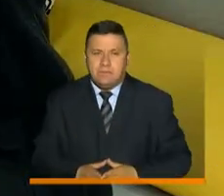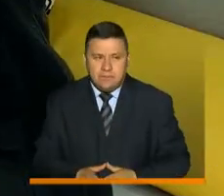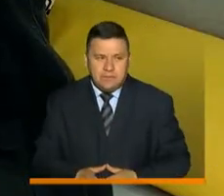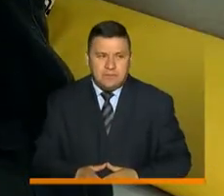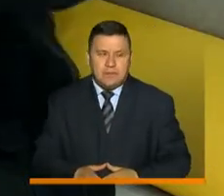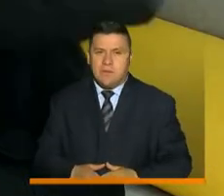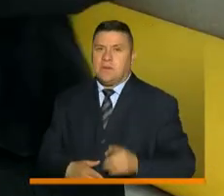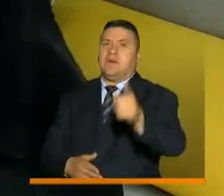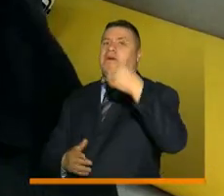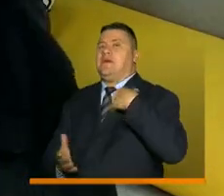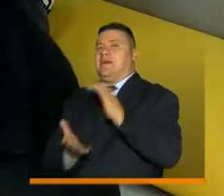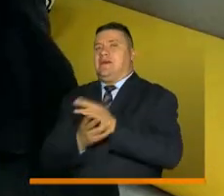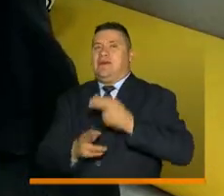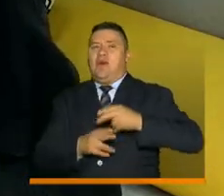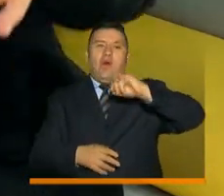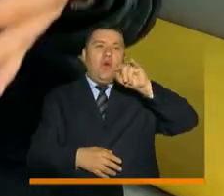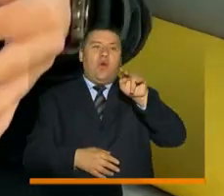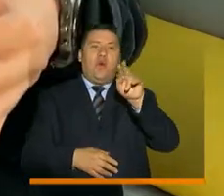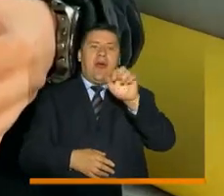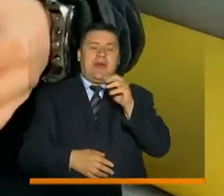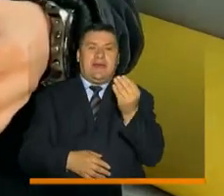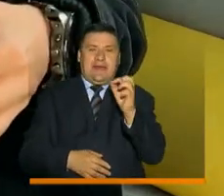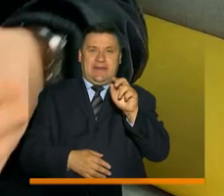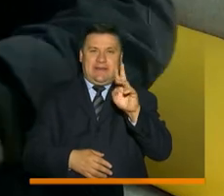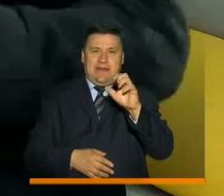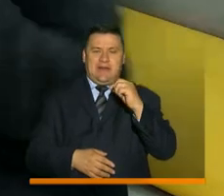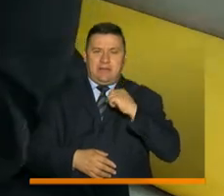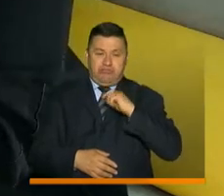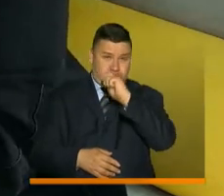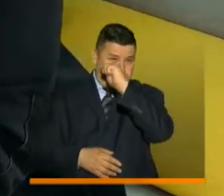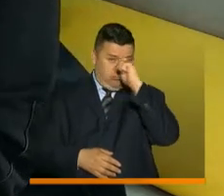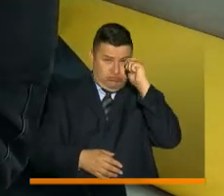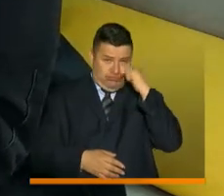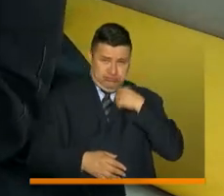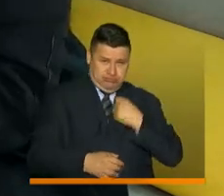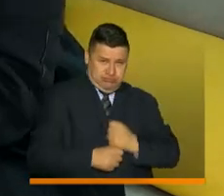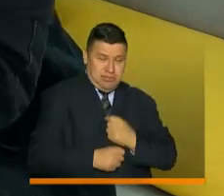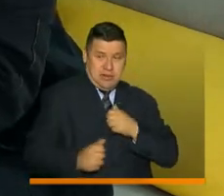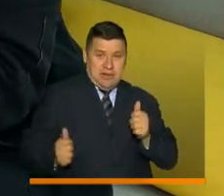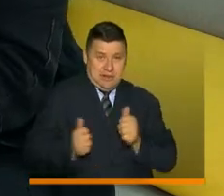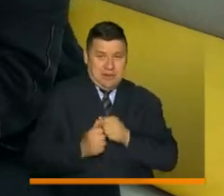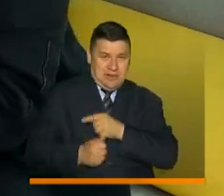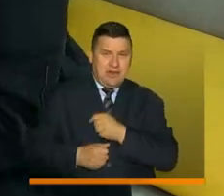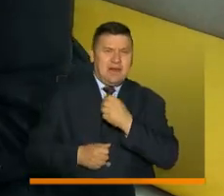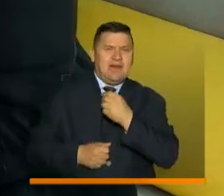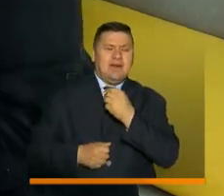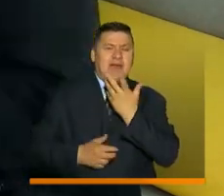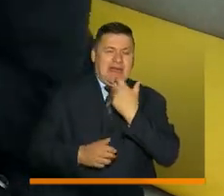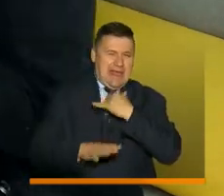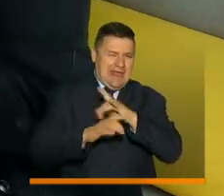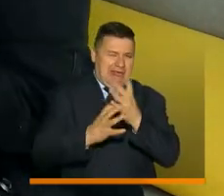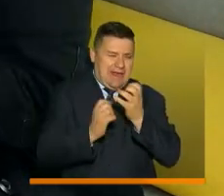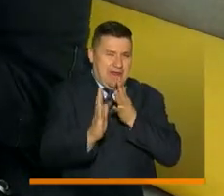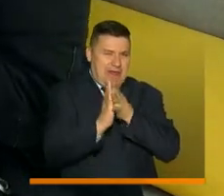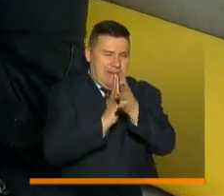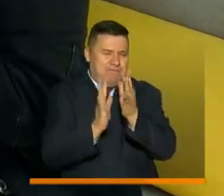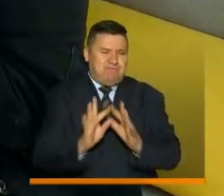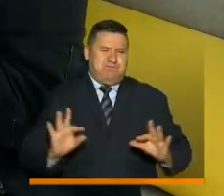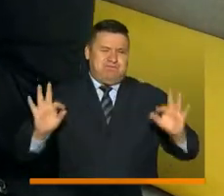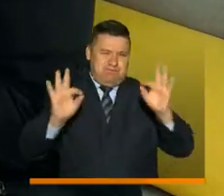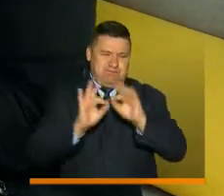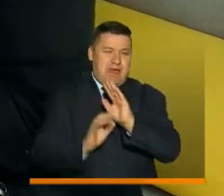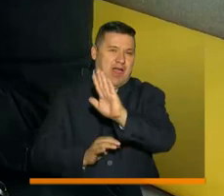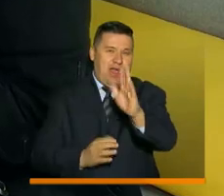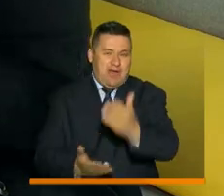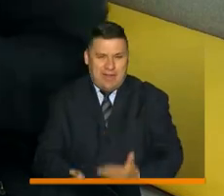¡Hey, agente! Nos saluda Juanse Quintero, agente especial de Sofos, y junto con nuestro amigo Dar 300 tenemos una información muy importante que